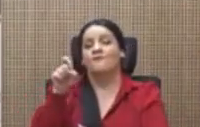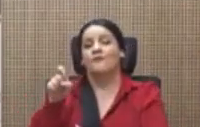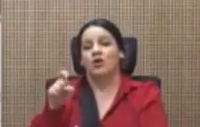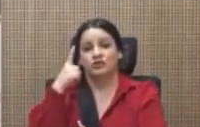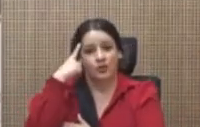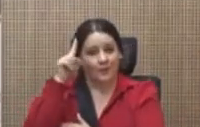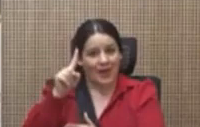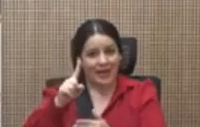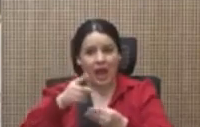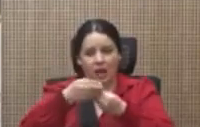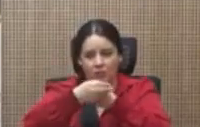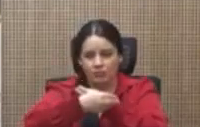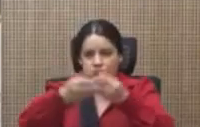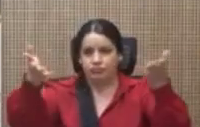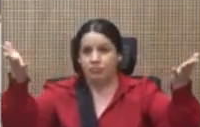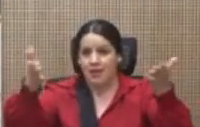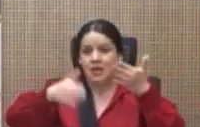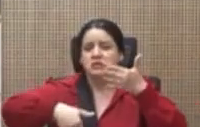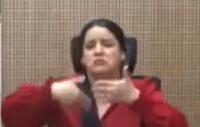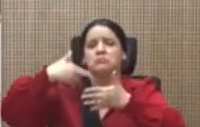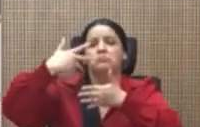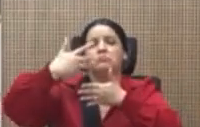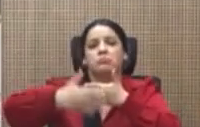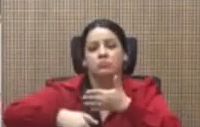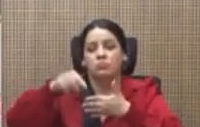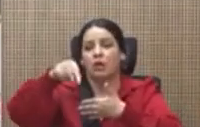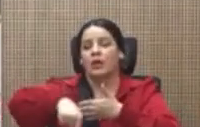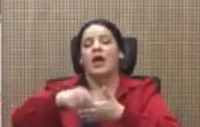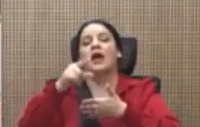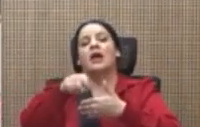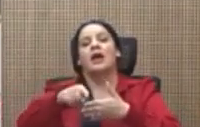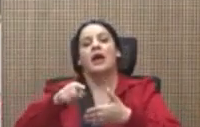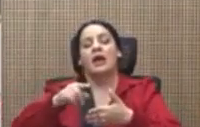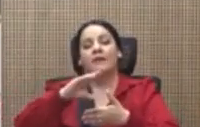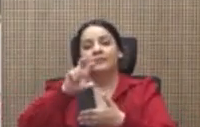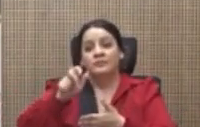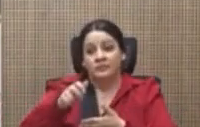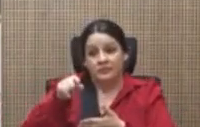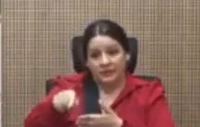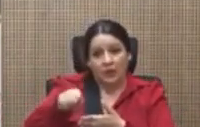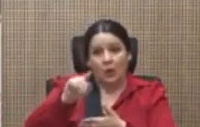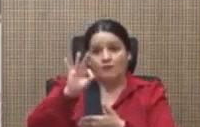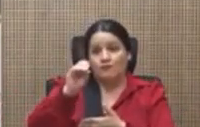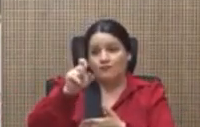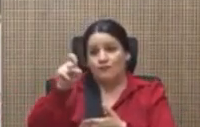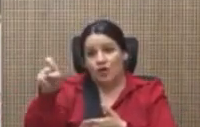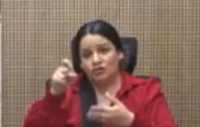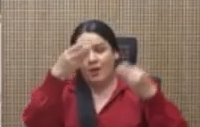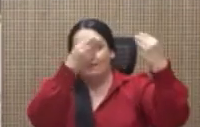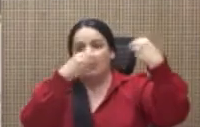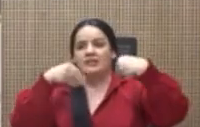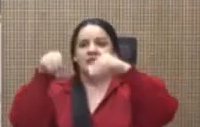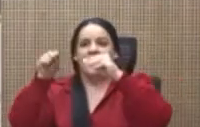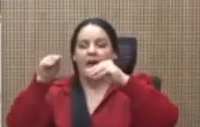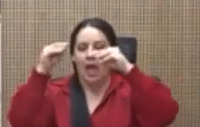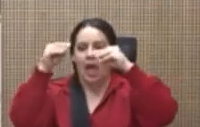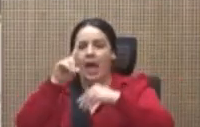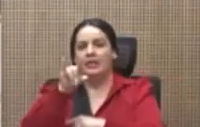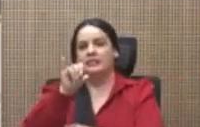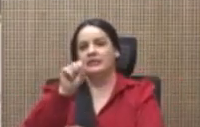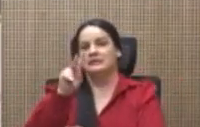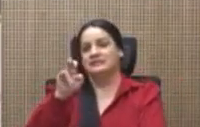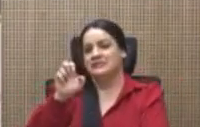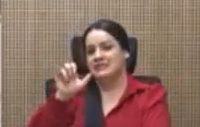sin embargo Poco después la cadena Fox es vendida a Disney y los directivos de Disney comunican que no